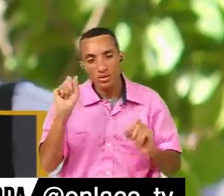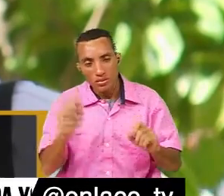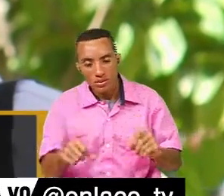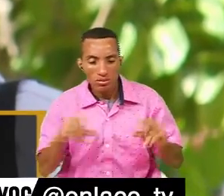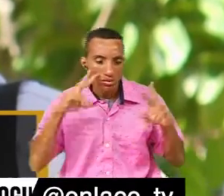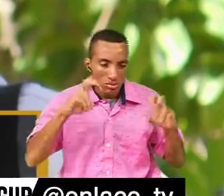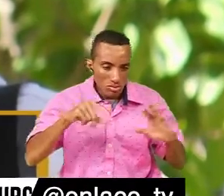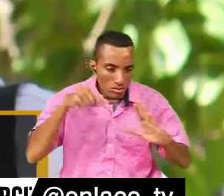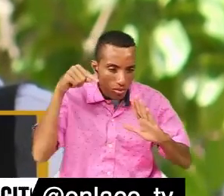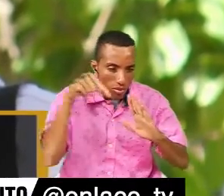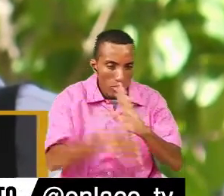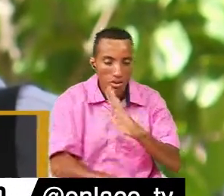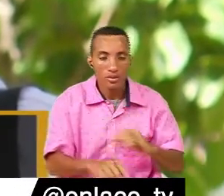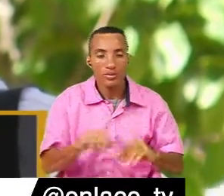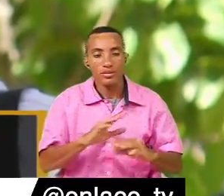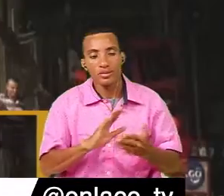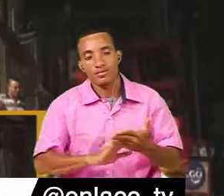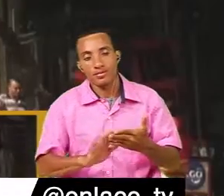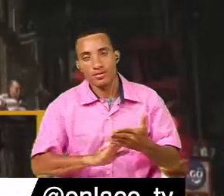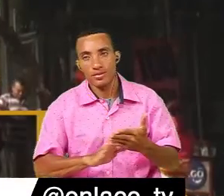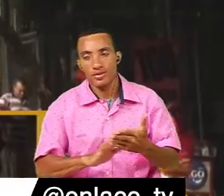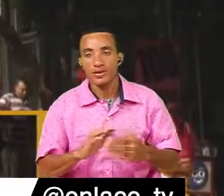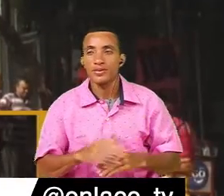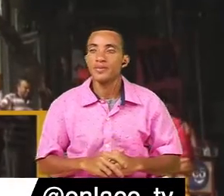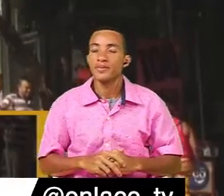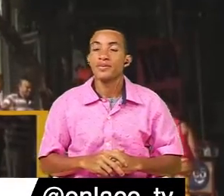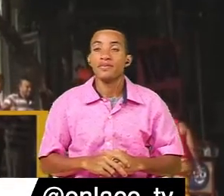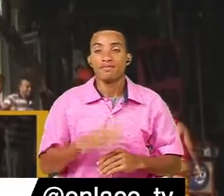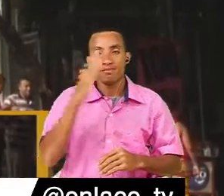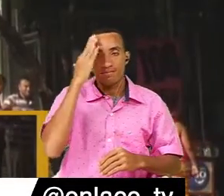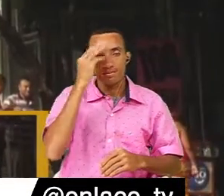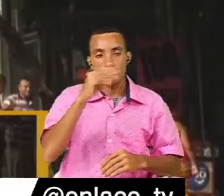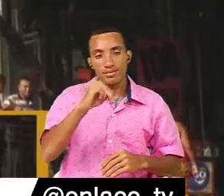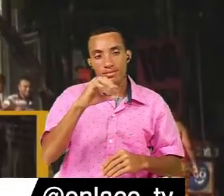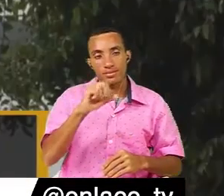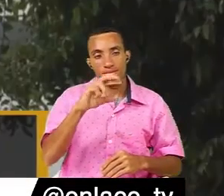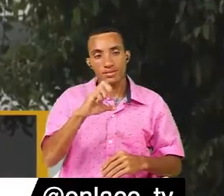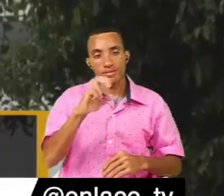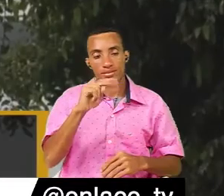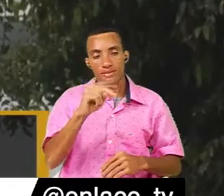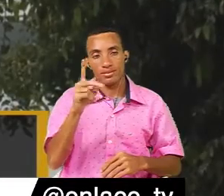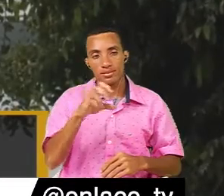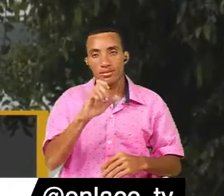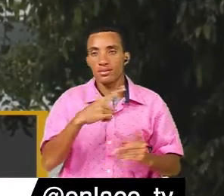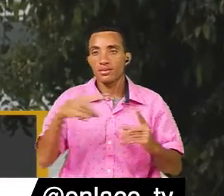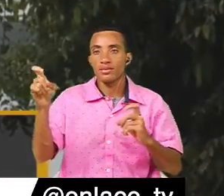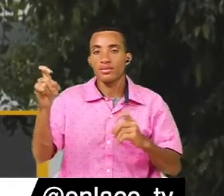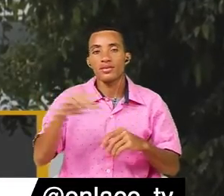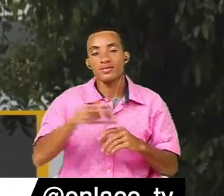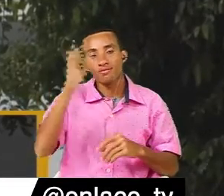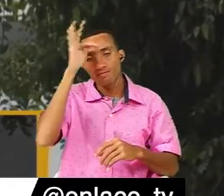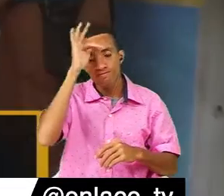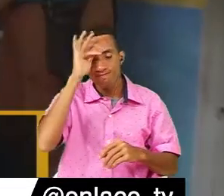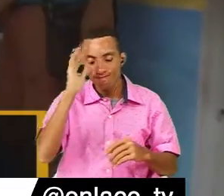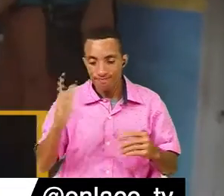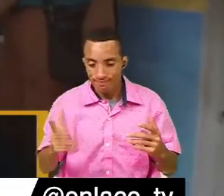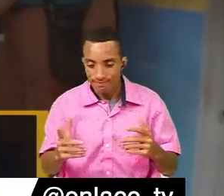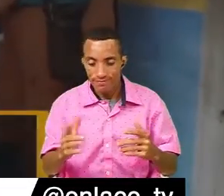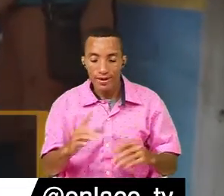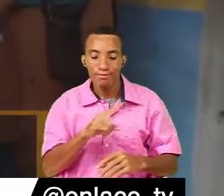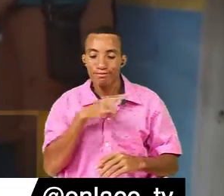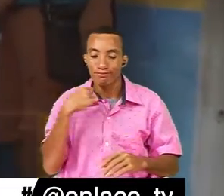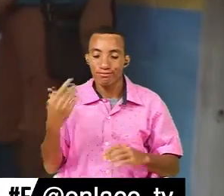pertinente y se le dé solución a eso. Se supo que Meneses fue llevado por organismos de socorro a un centro asistencial donde nada pudieron hacer los galenos para salvarle la